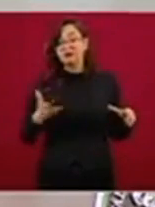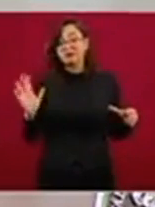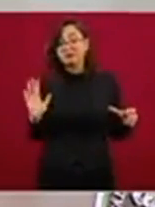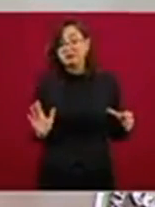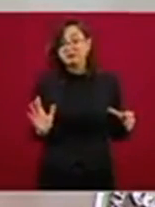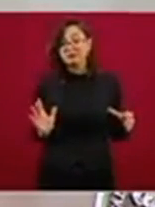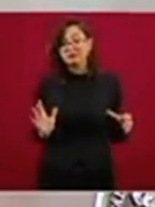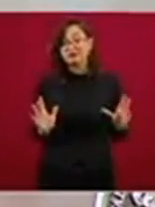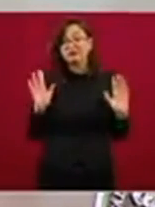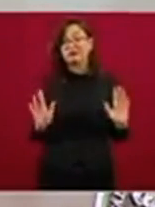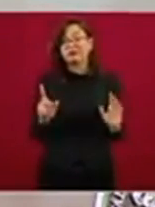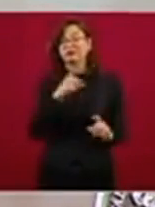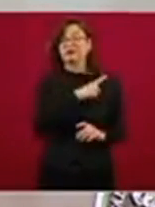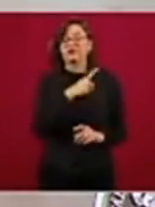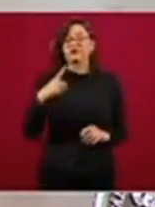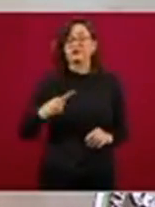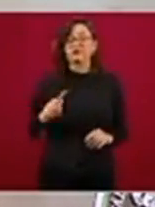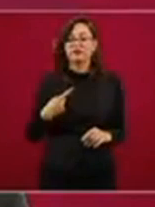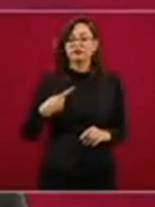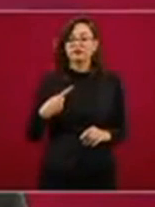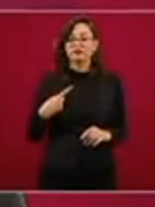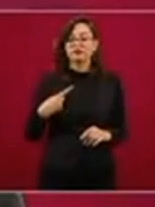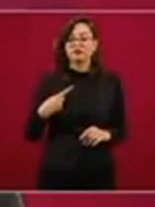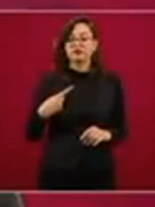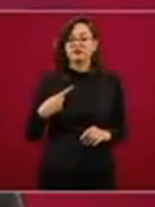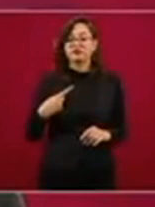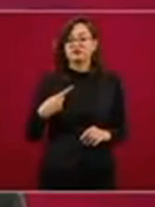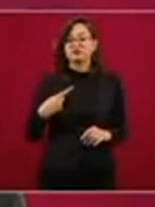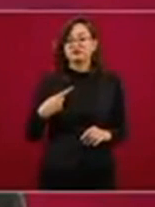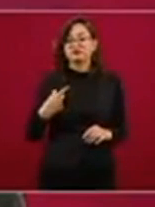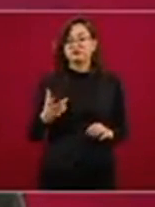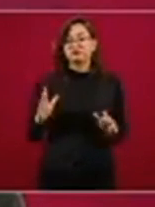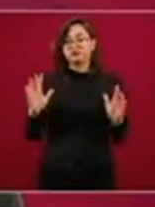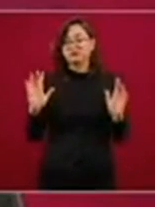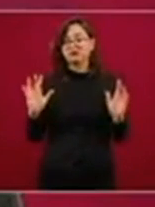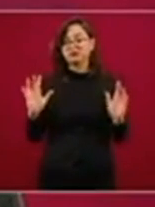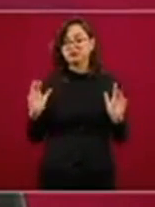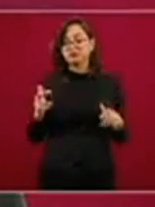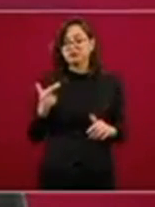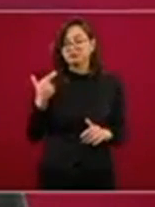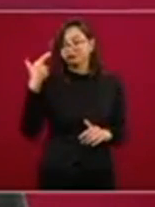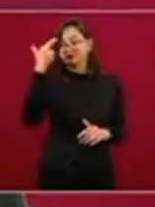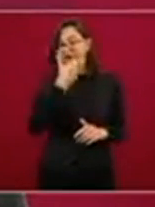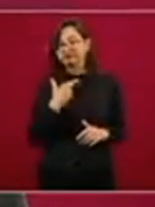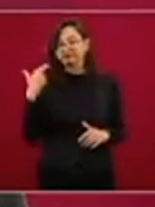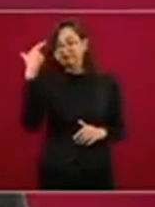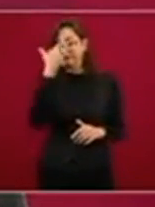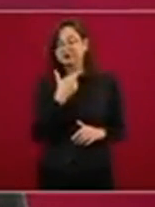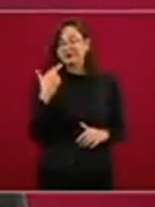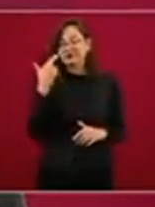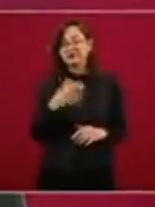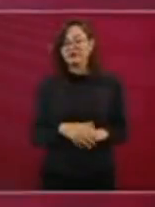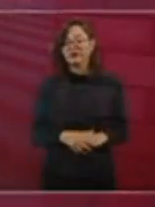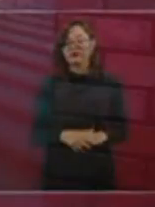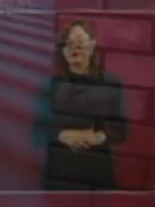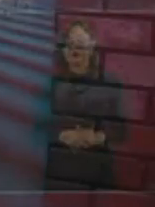que la soliciten 2/3 partes de los legisladores en cualquiera de las cámaras. Y la tercera opción es que la solicite el propio titular